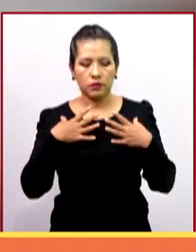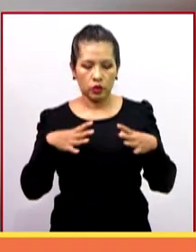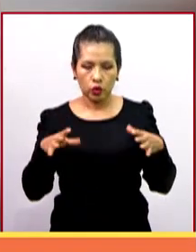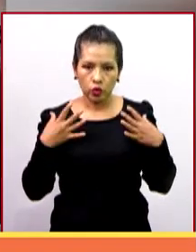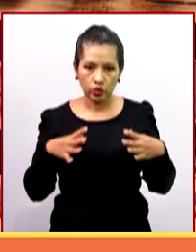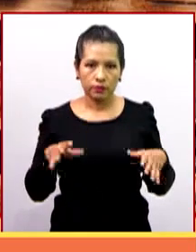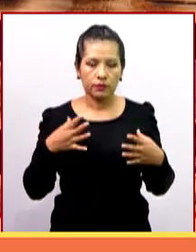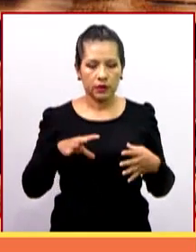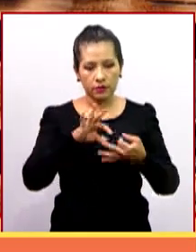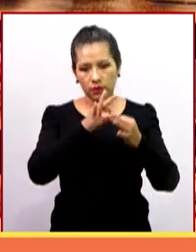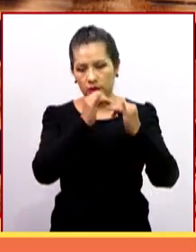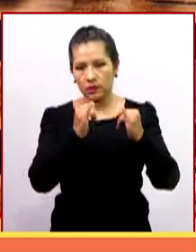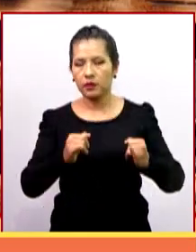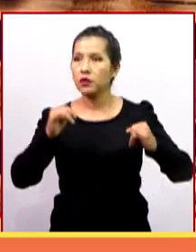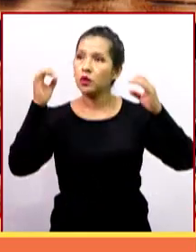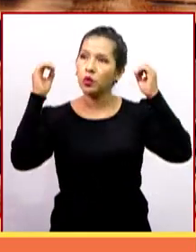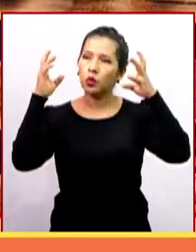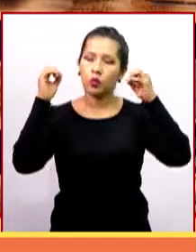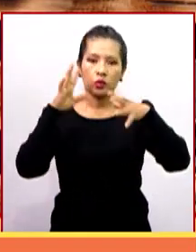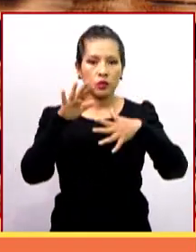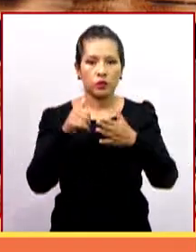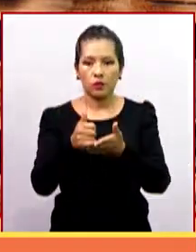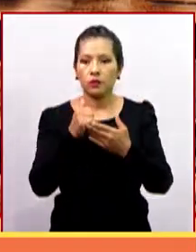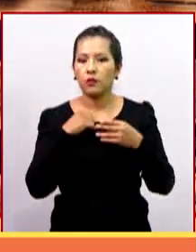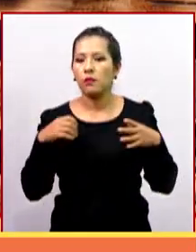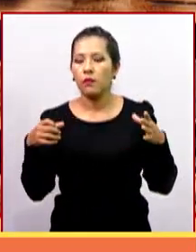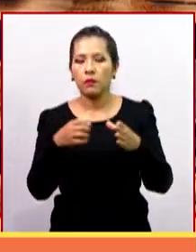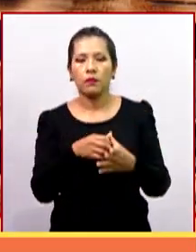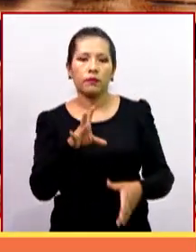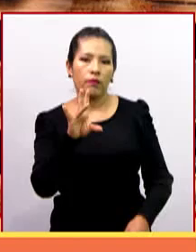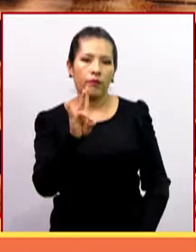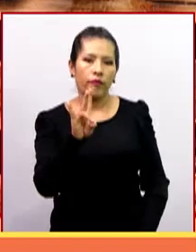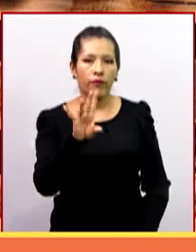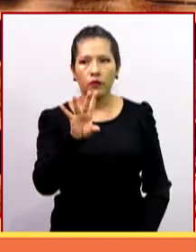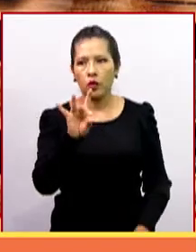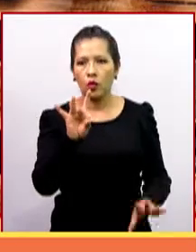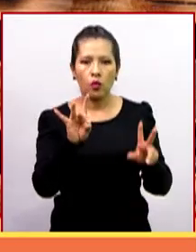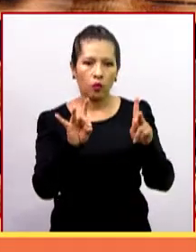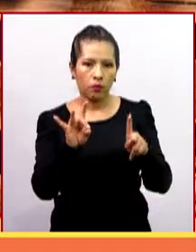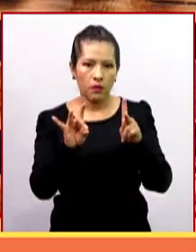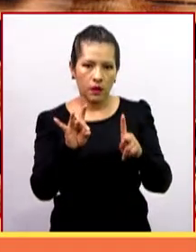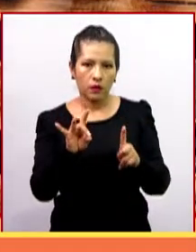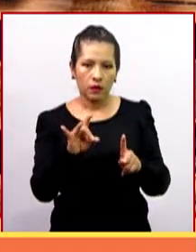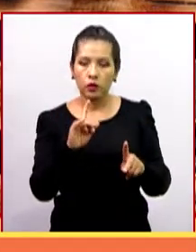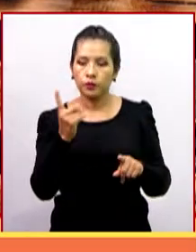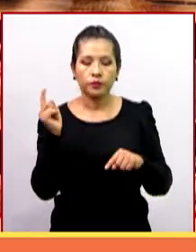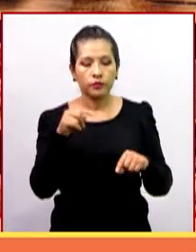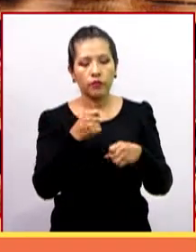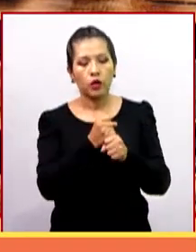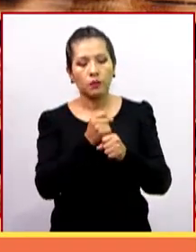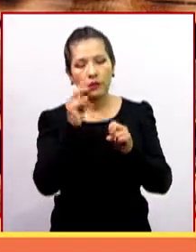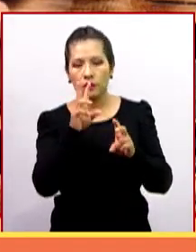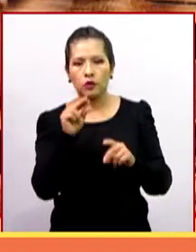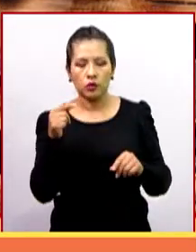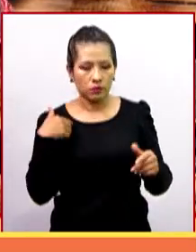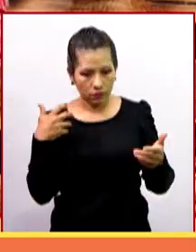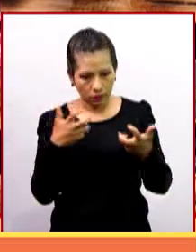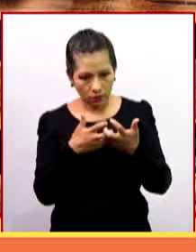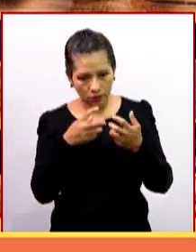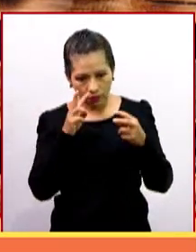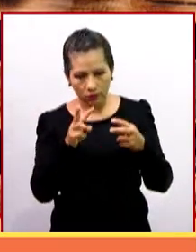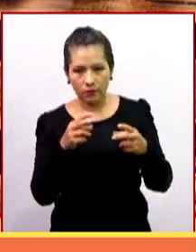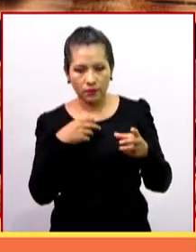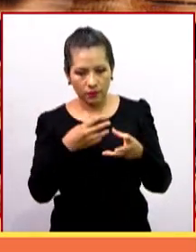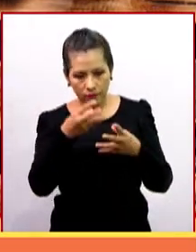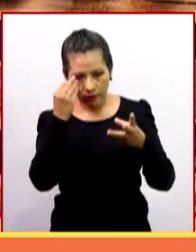vestuario, las luces, todos unas 7, 8 que también hemos querido que entren al proceso, ¿no? No solo venir a ver la obra y ponerle luces, sino como